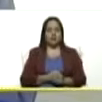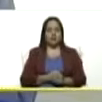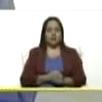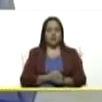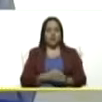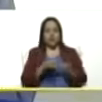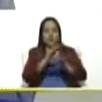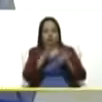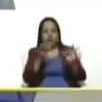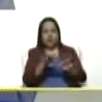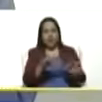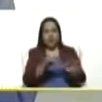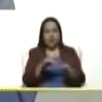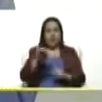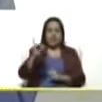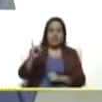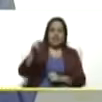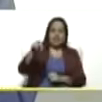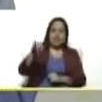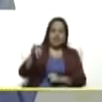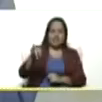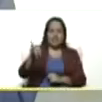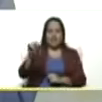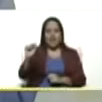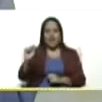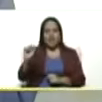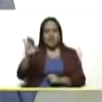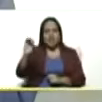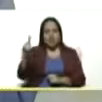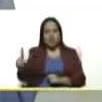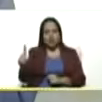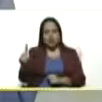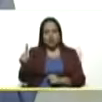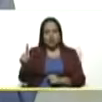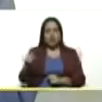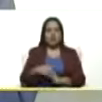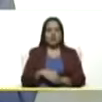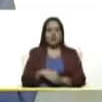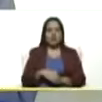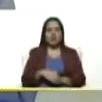variedad INEA 01, categoría Honey,